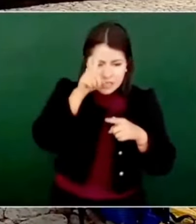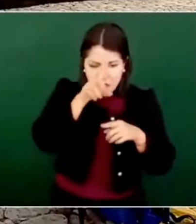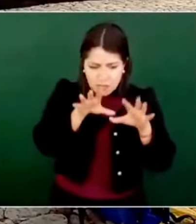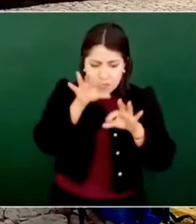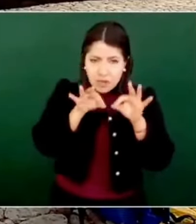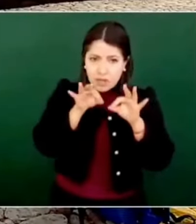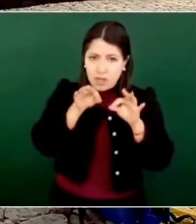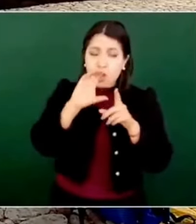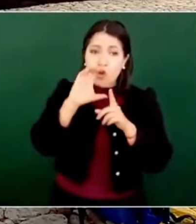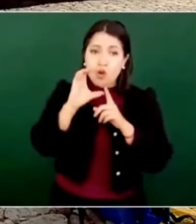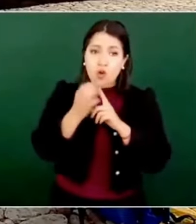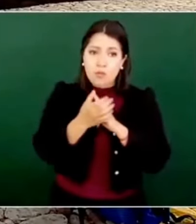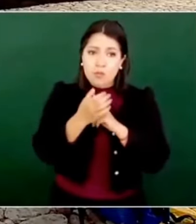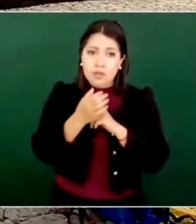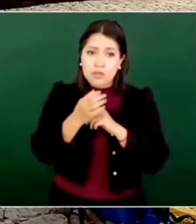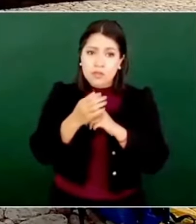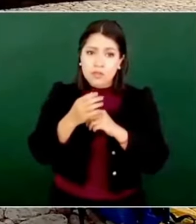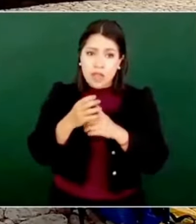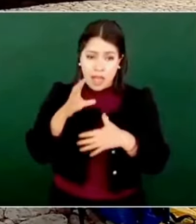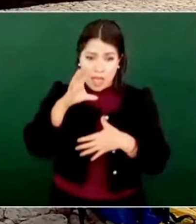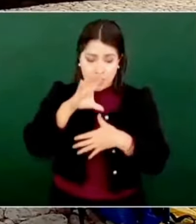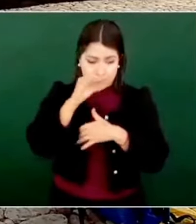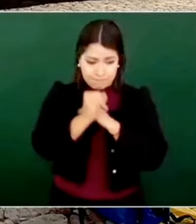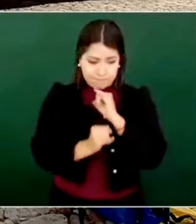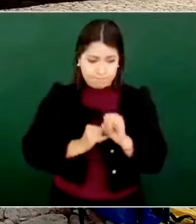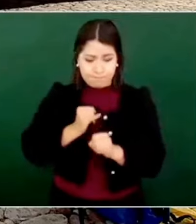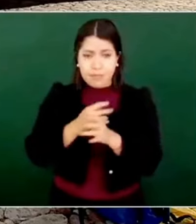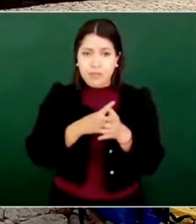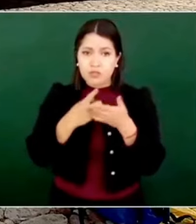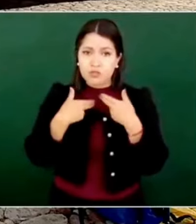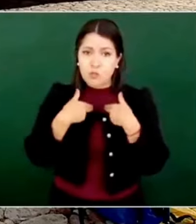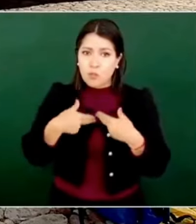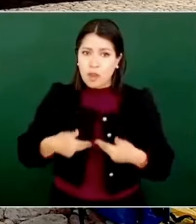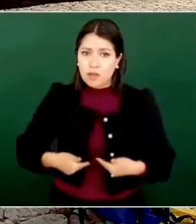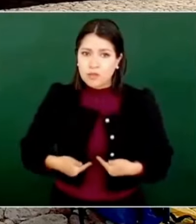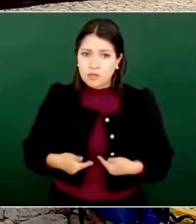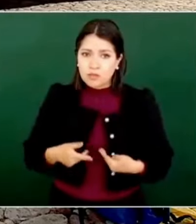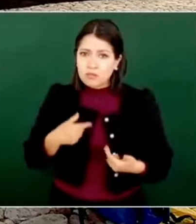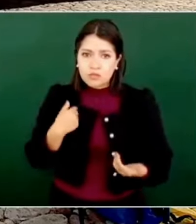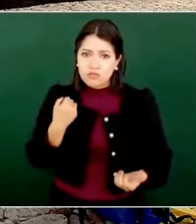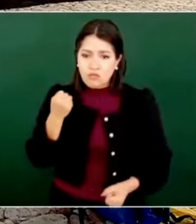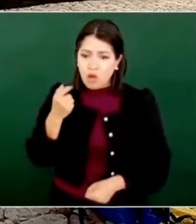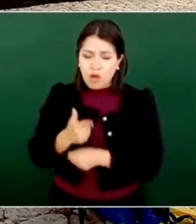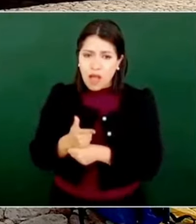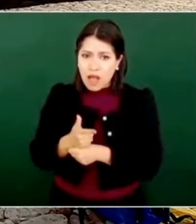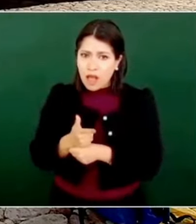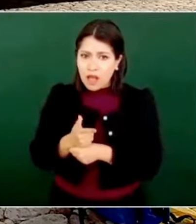Comisión Interamericana de Derechos Humanos No encontraste el